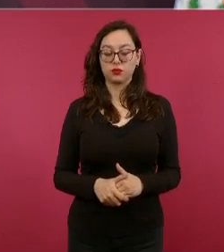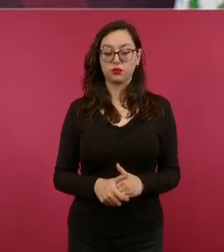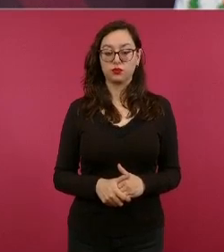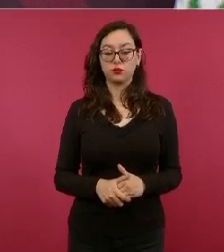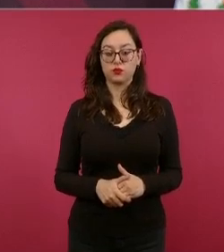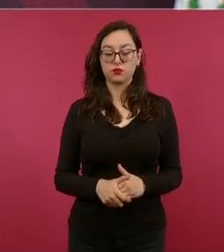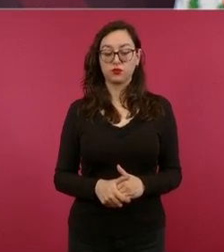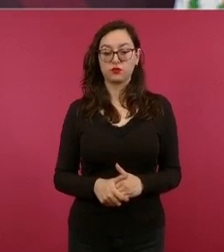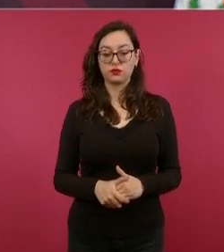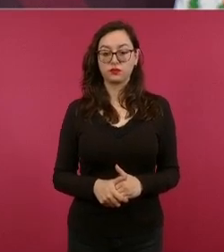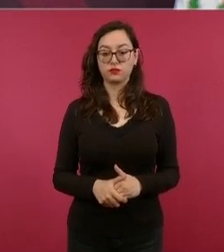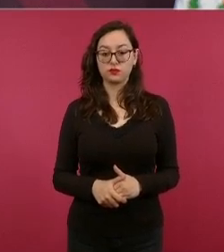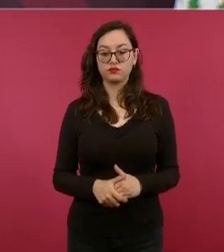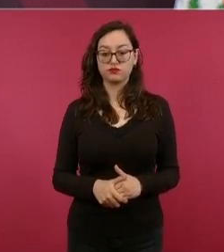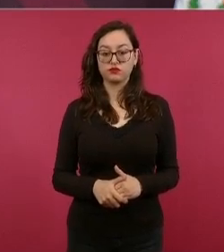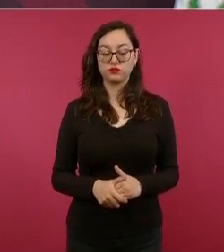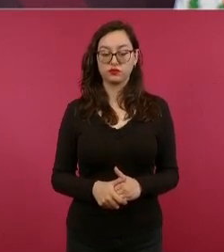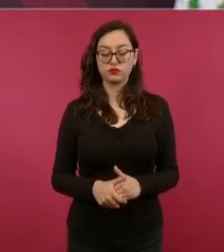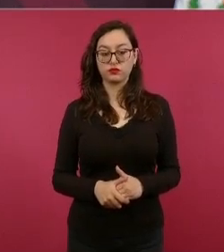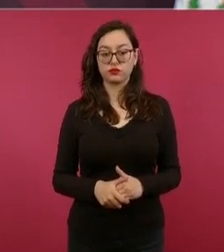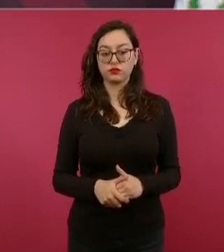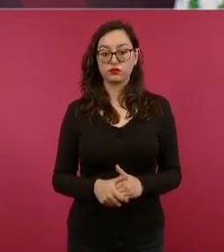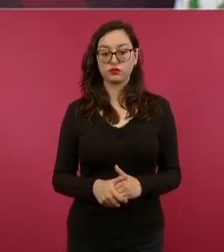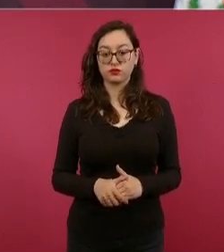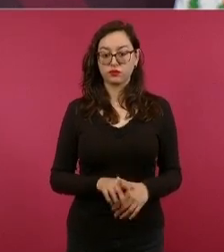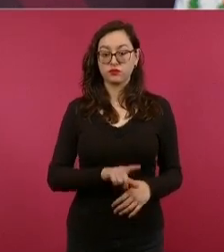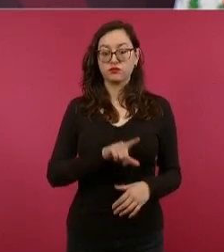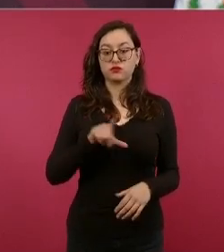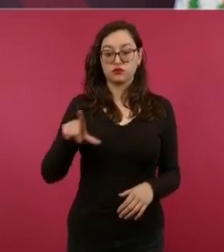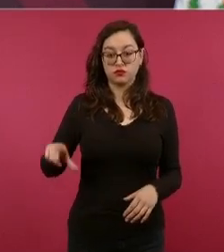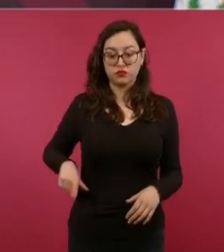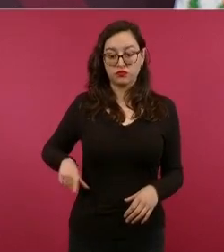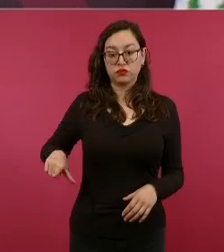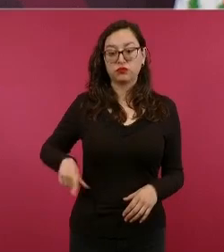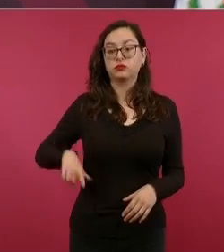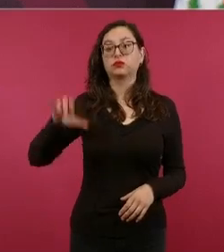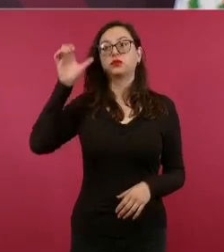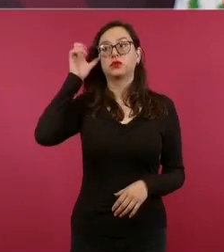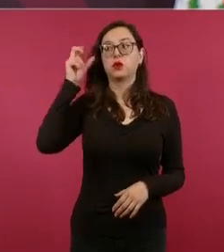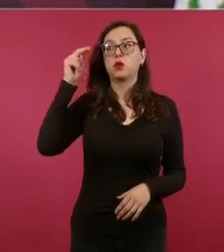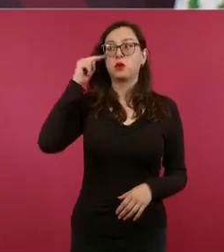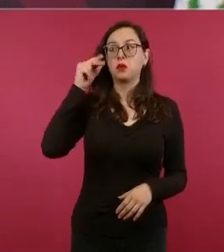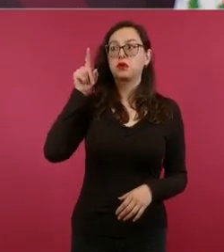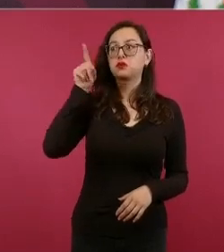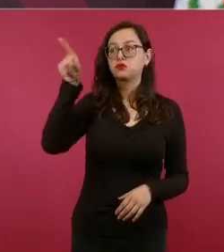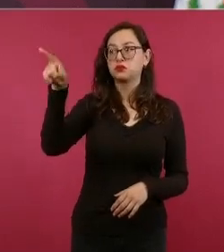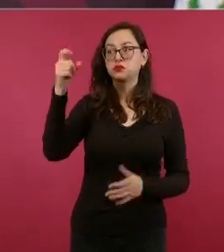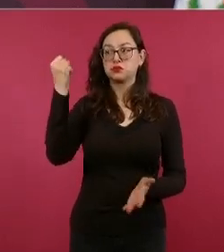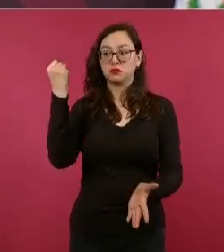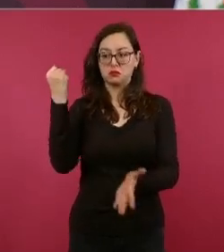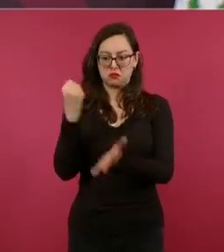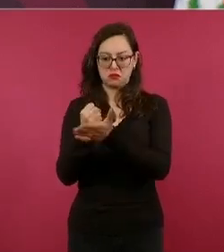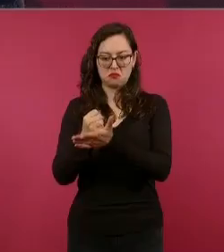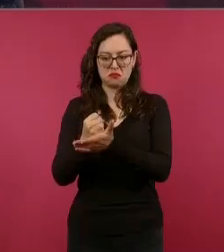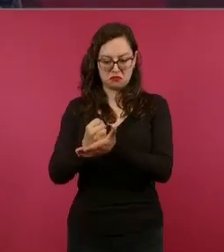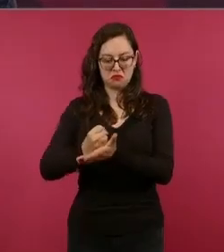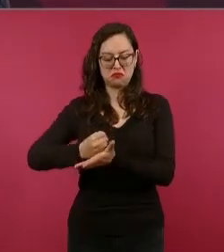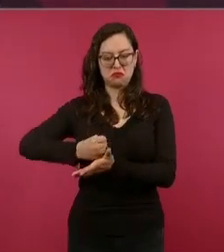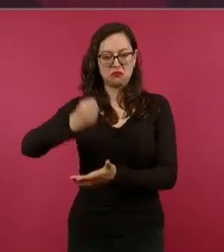entregar a México del gobierno chino unos tractores especiales